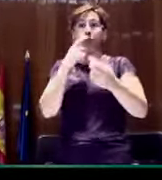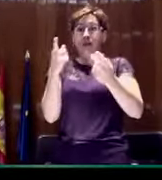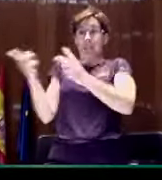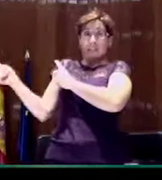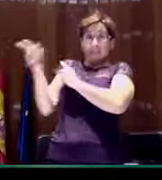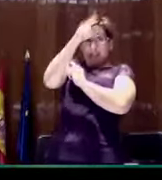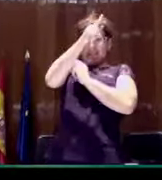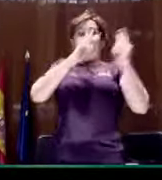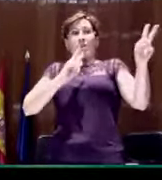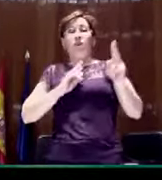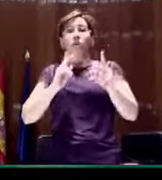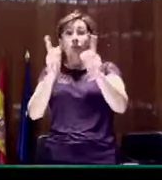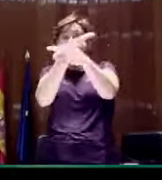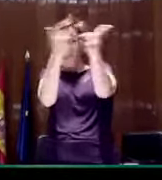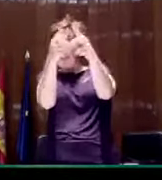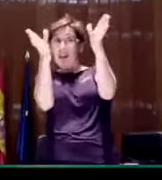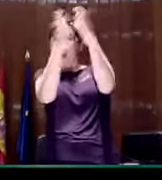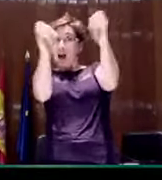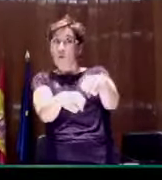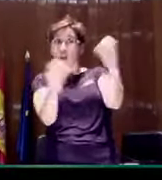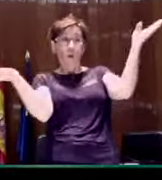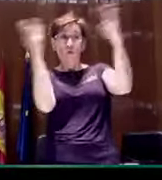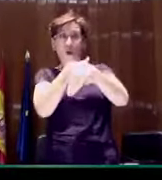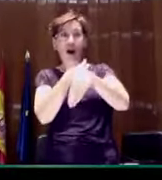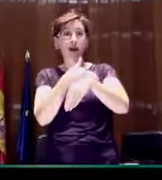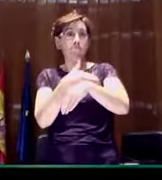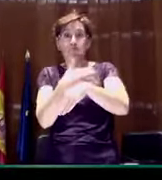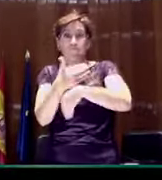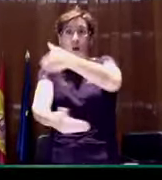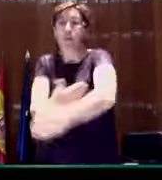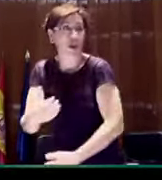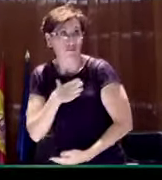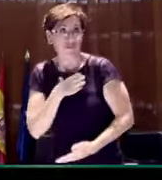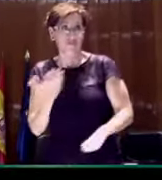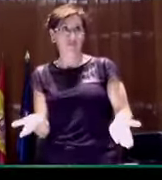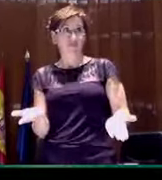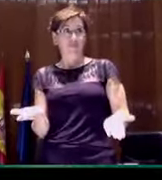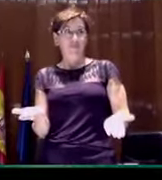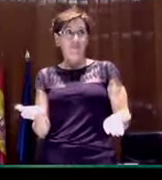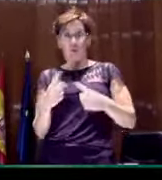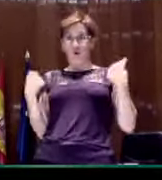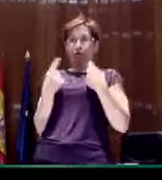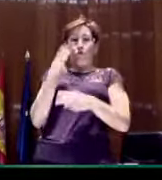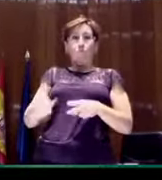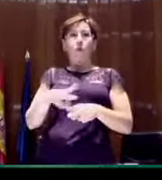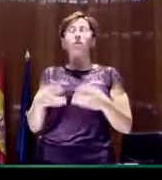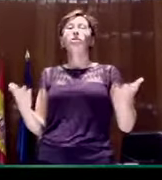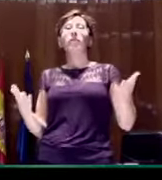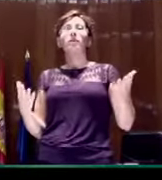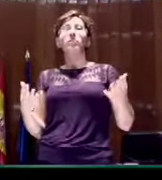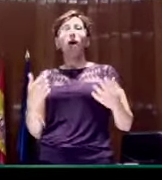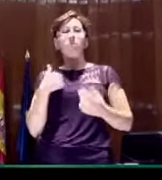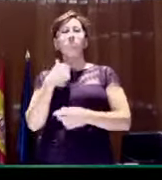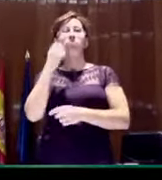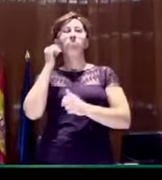entre ellos, no vamos a poder avanzar realmente, ¿no? Entonces, eso, la verdad, a mí me hizo pensar